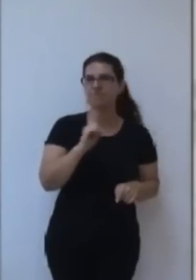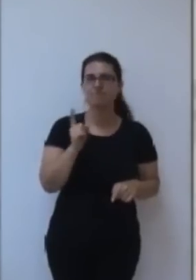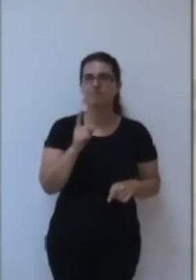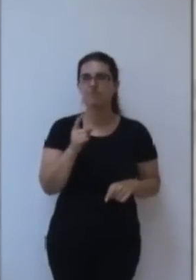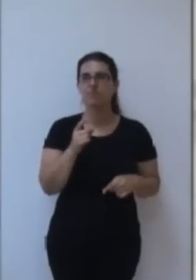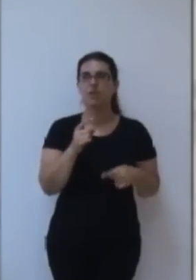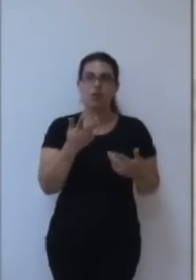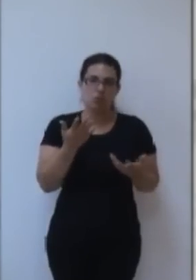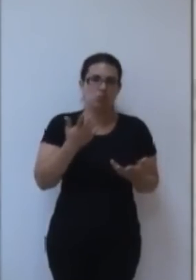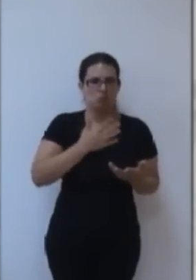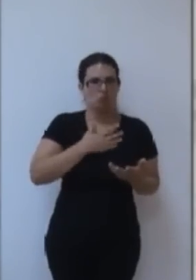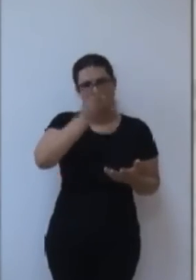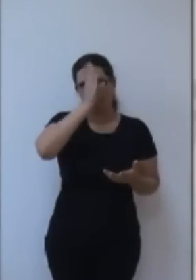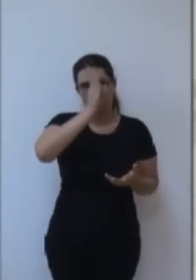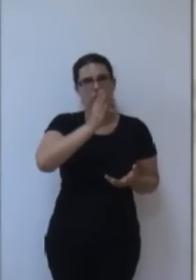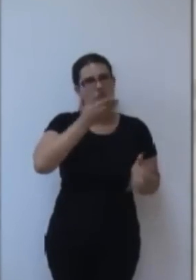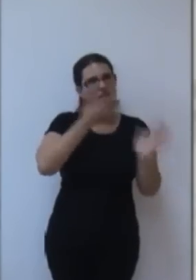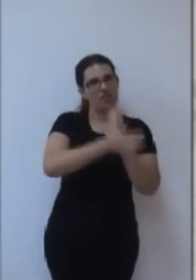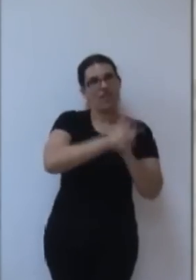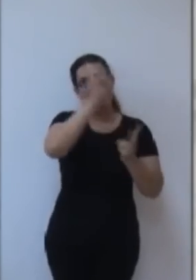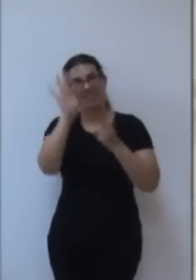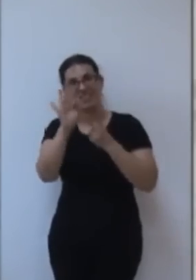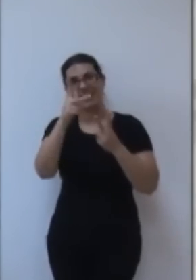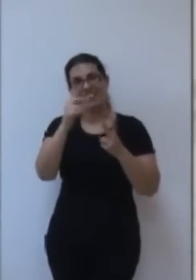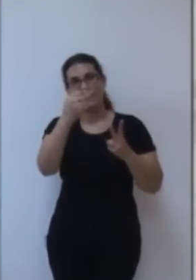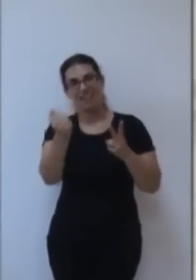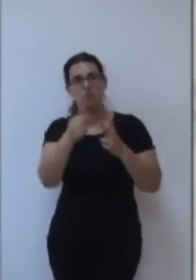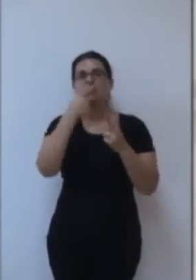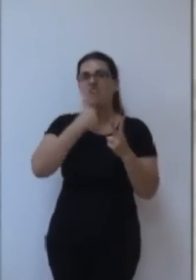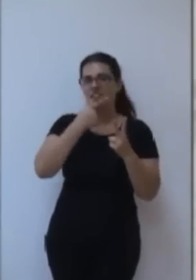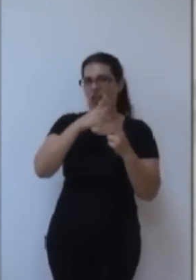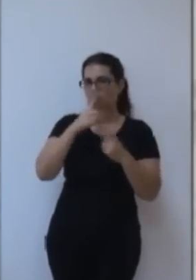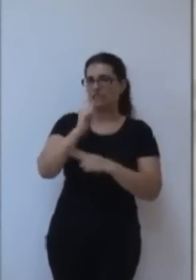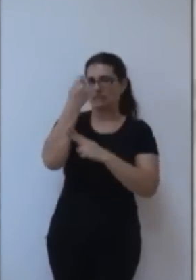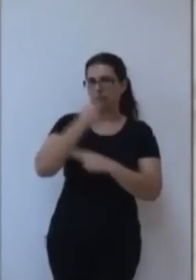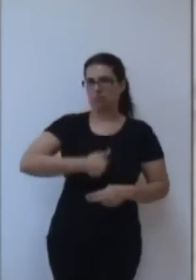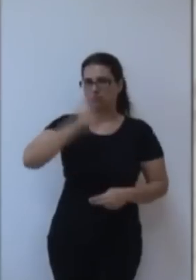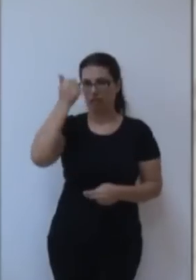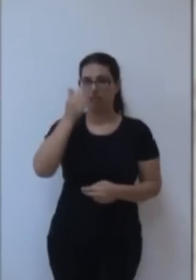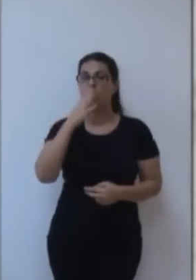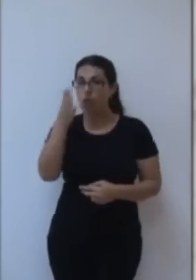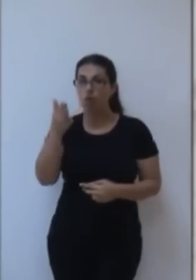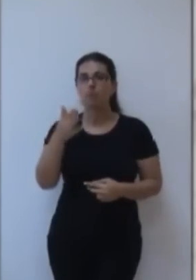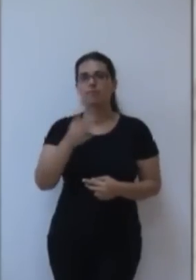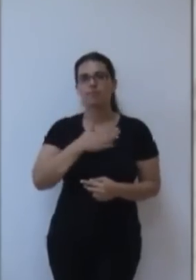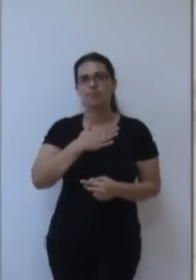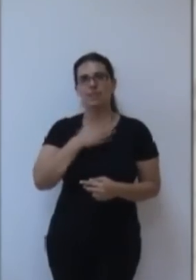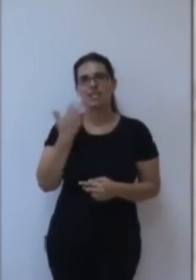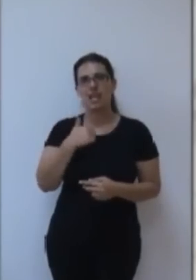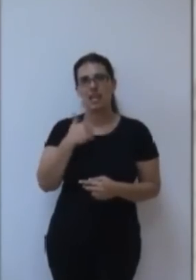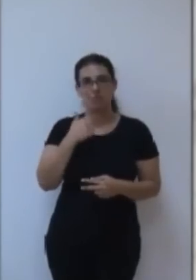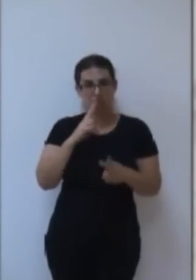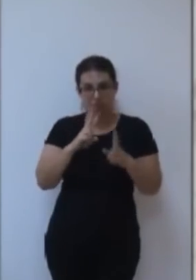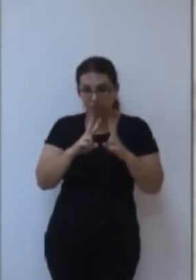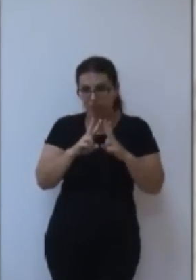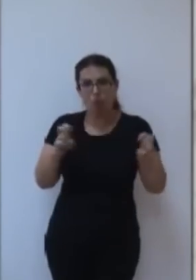y bueno, aprendimos, y yo creo que ahora con Pica pues sí es bastante fácil de usar y está teniendo mucho más éxito. ¿Por qué? Porque hemos tenido mucho más en cuenta desde